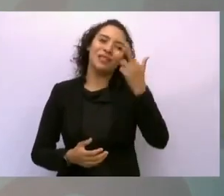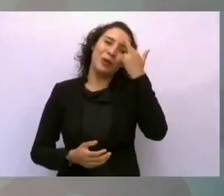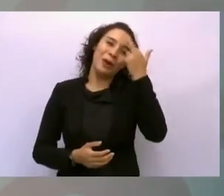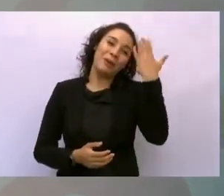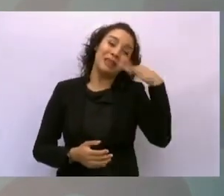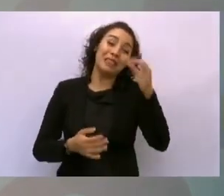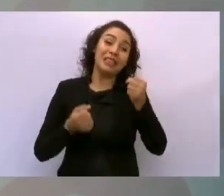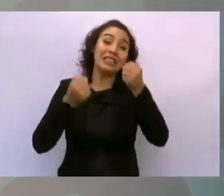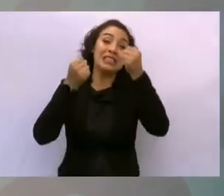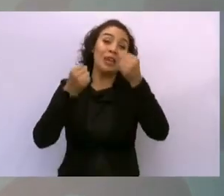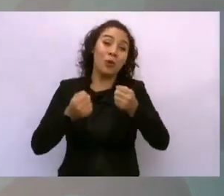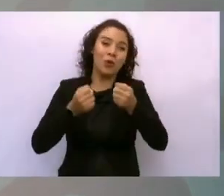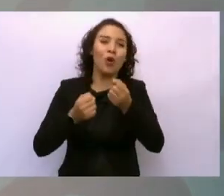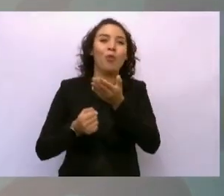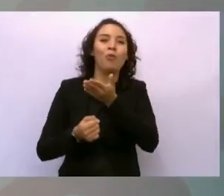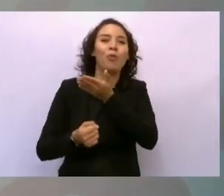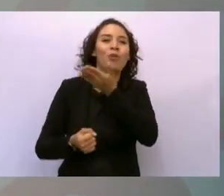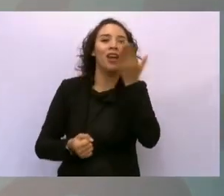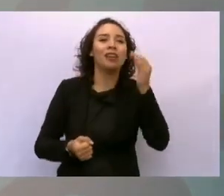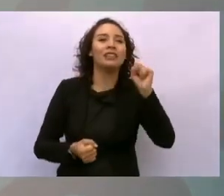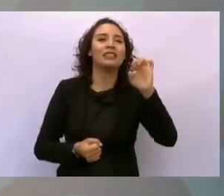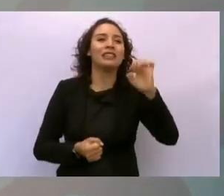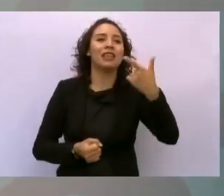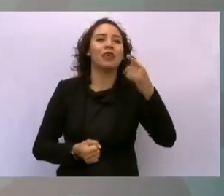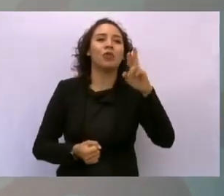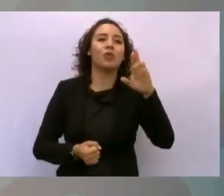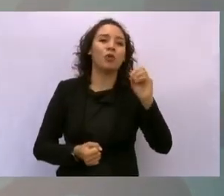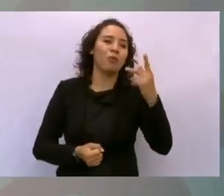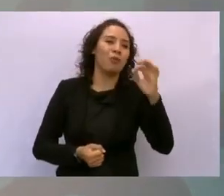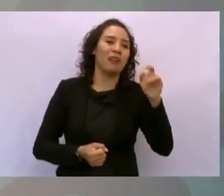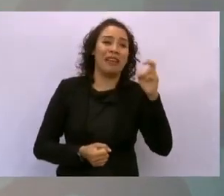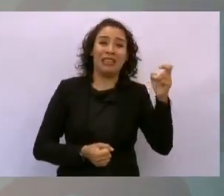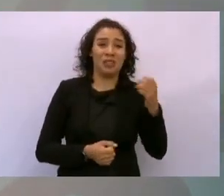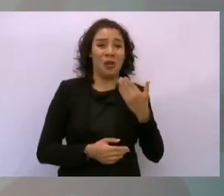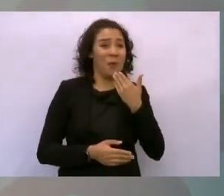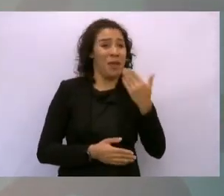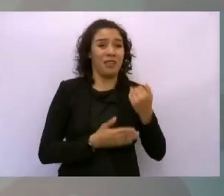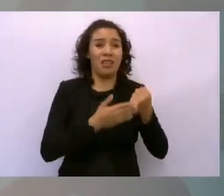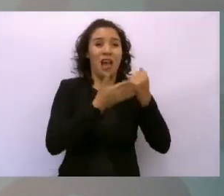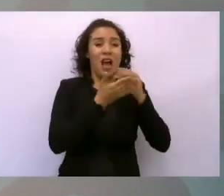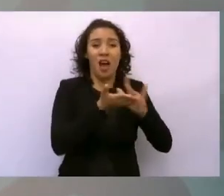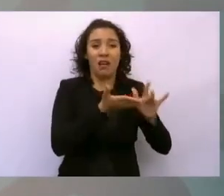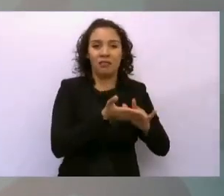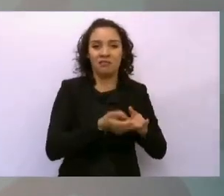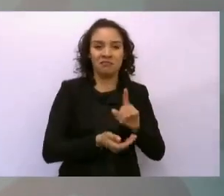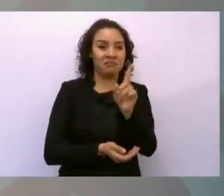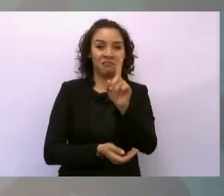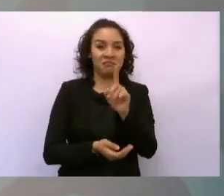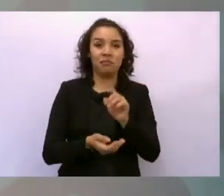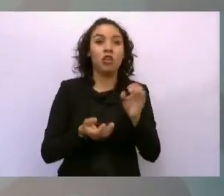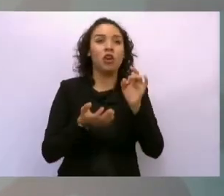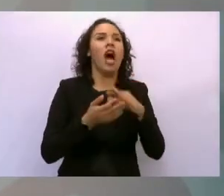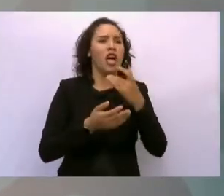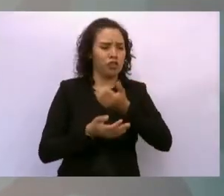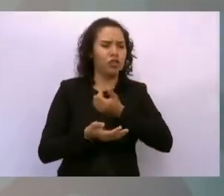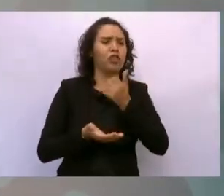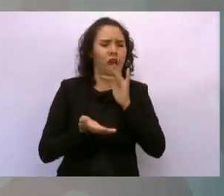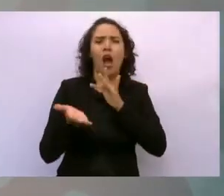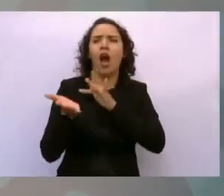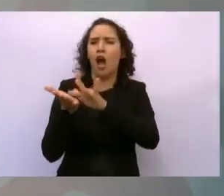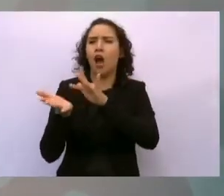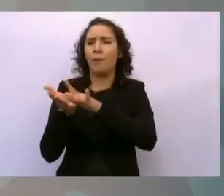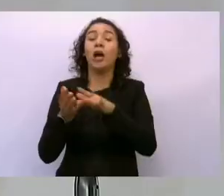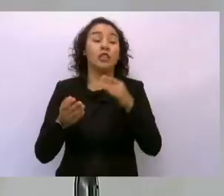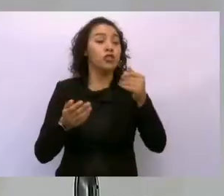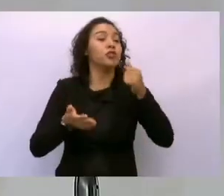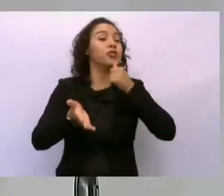ni era seguro ni era popular, pero era enviar a los estados